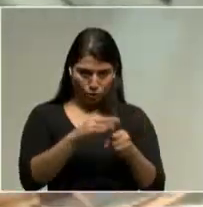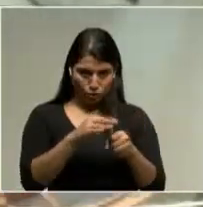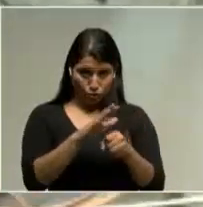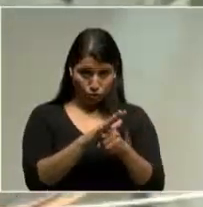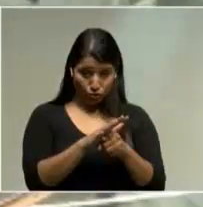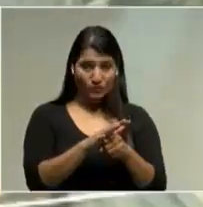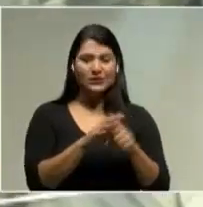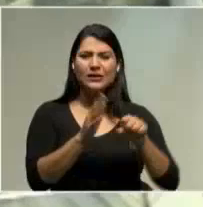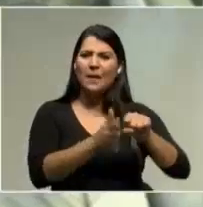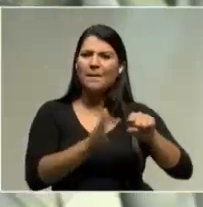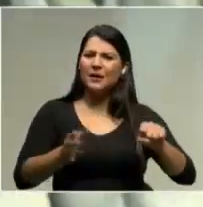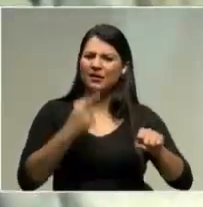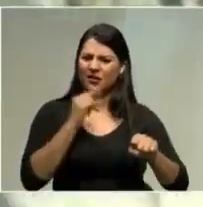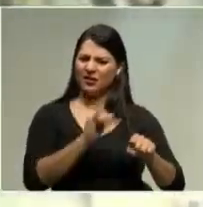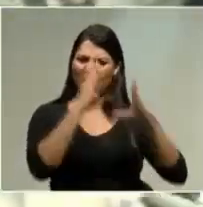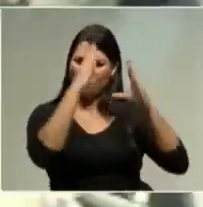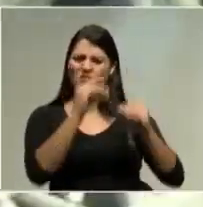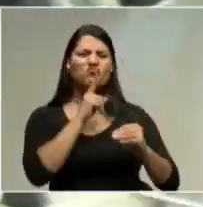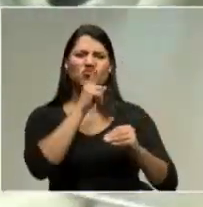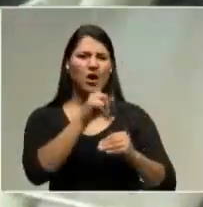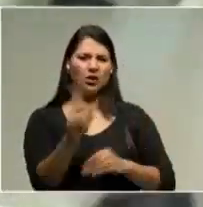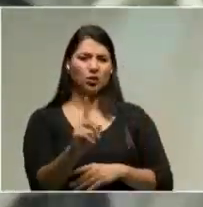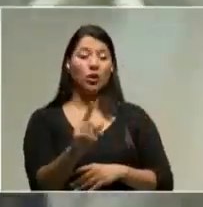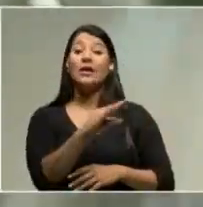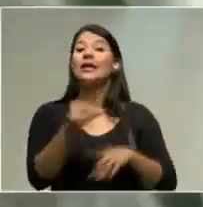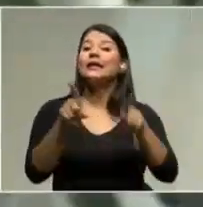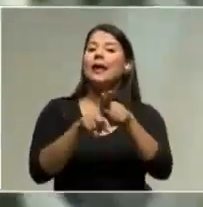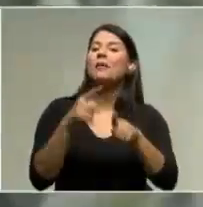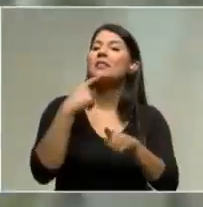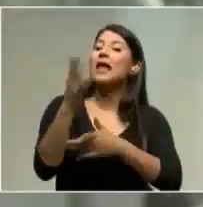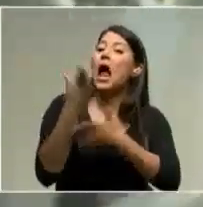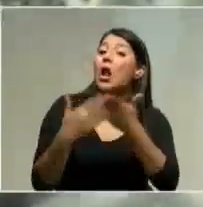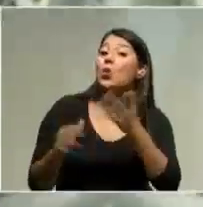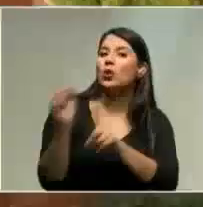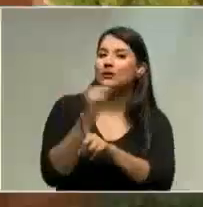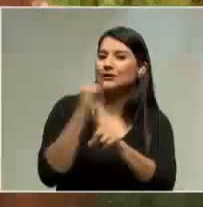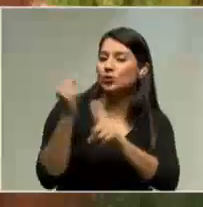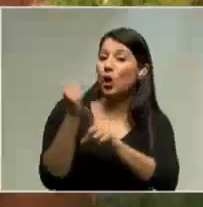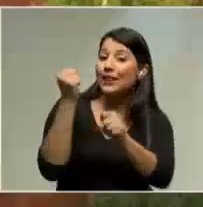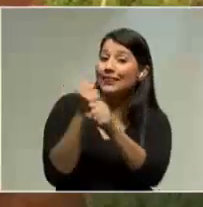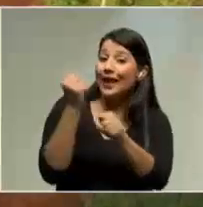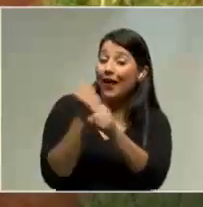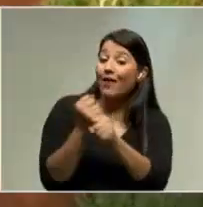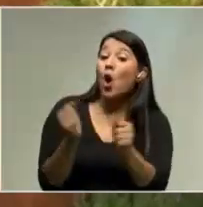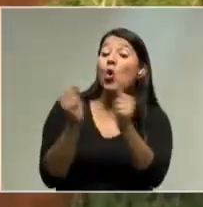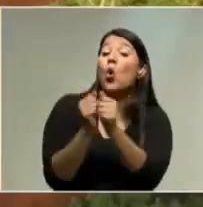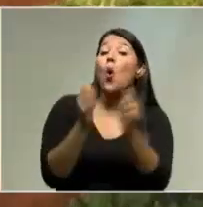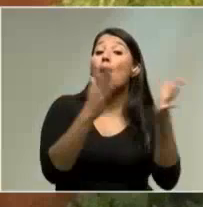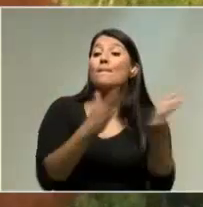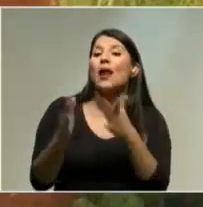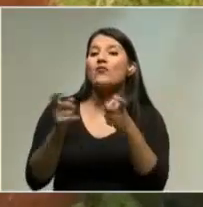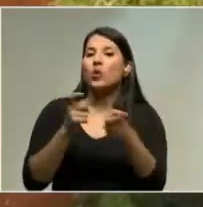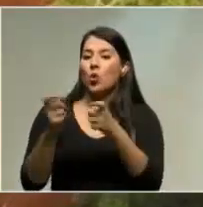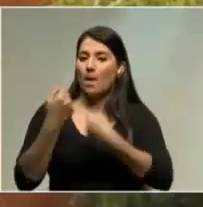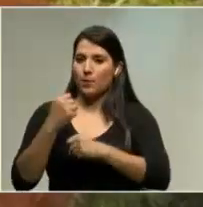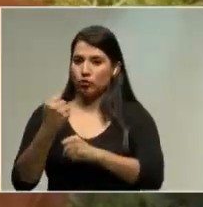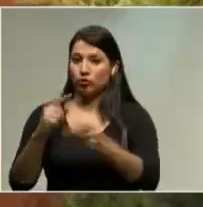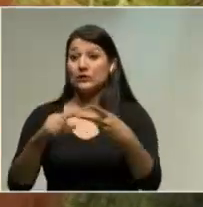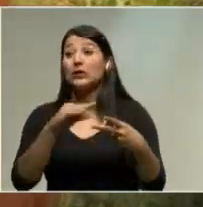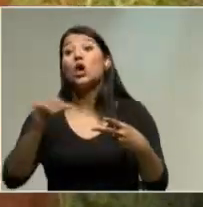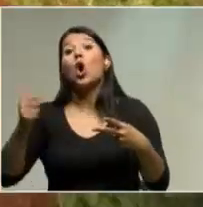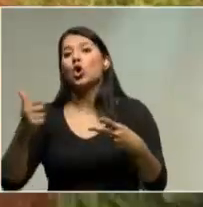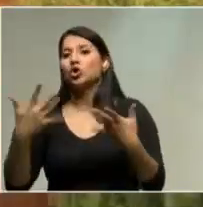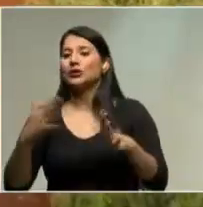datos no son 100% certeros. Además señala que hay algunos casos que trabajan dentro de un plan regulador municipal y en otros ya existen